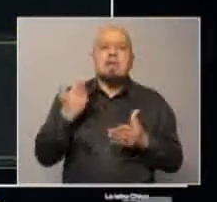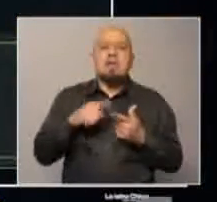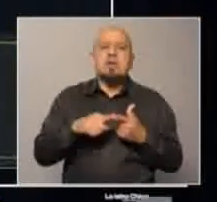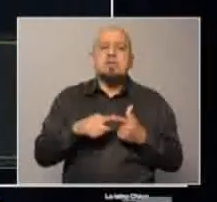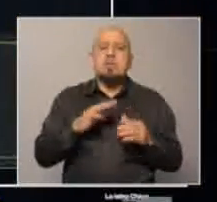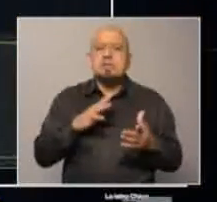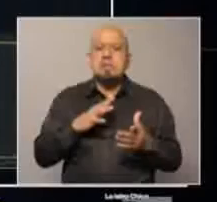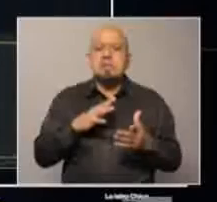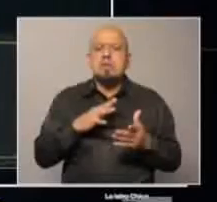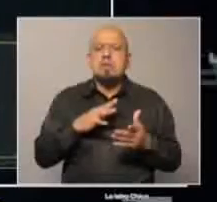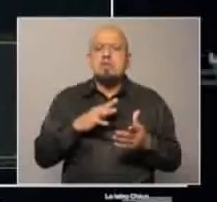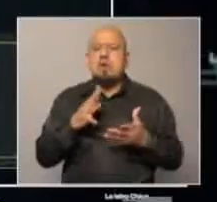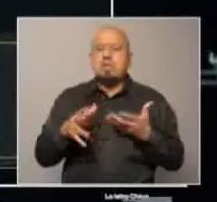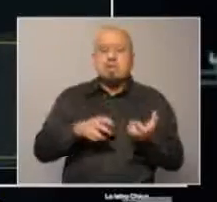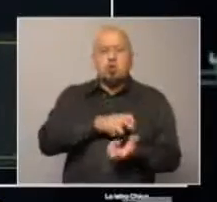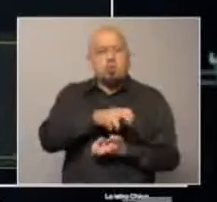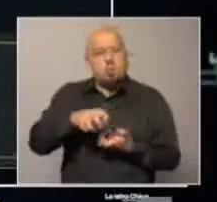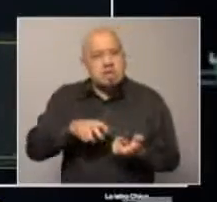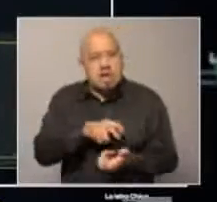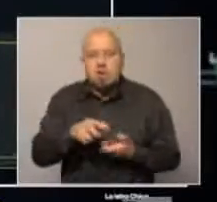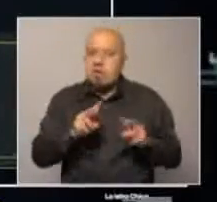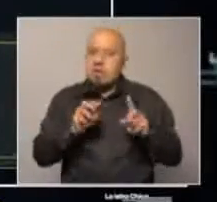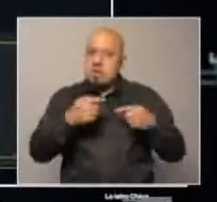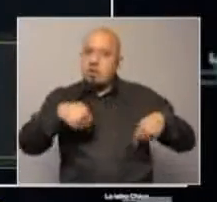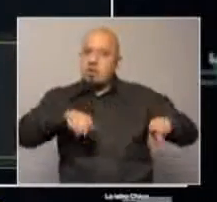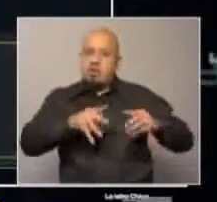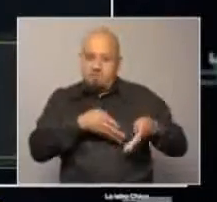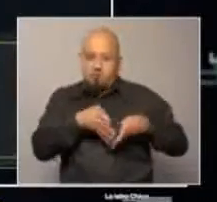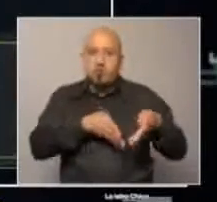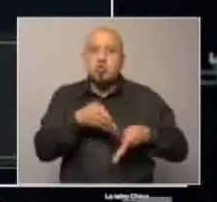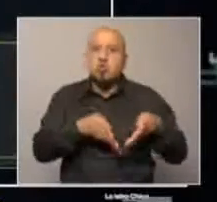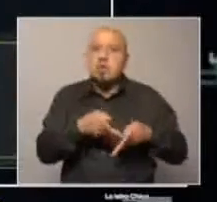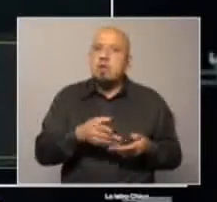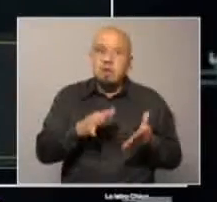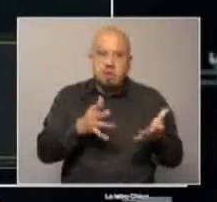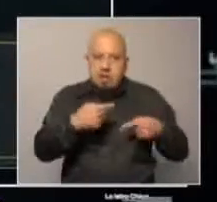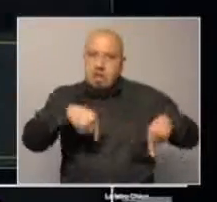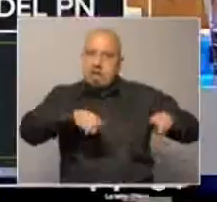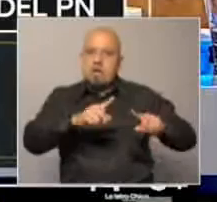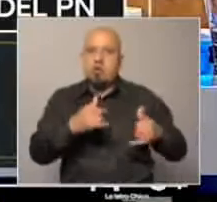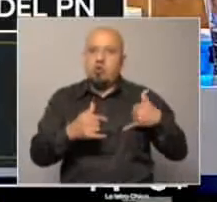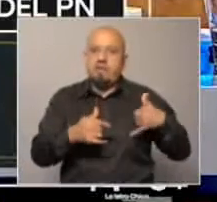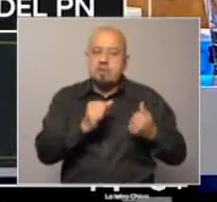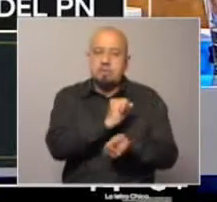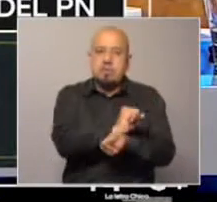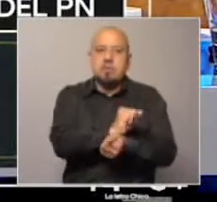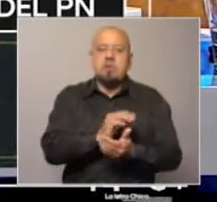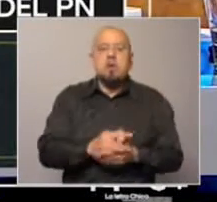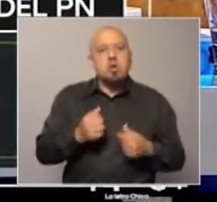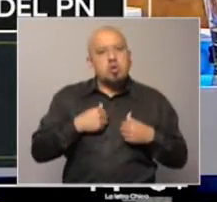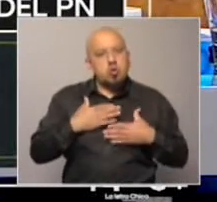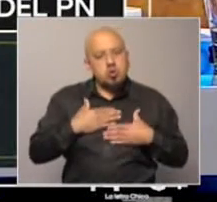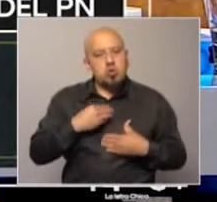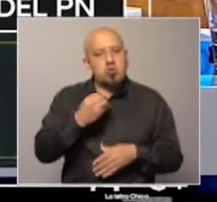ser muy, muy, muy complejo llevar adelante una tarea como esta que tiene que ser atendida por el Estado, ¿no? Nosotros confiamos